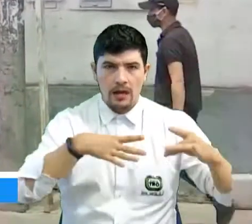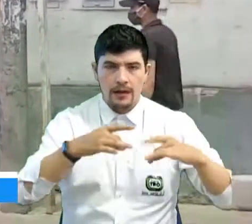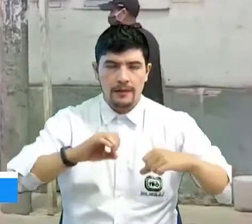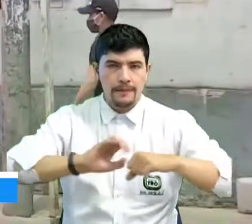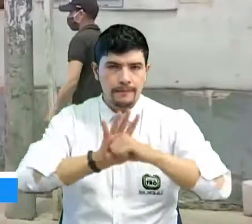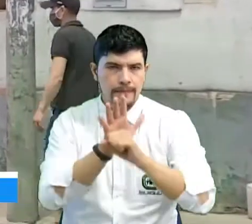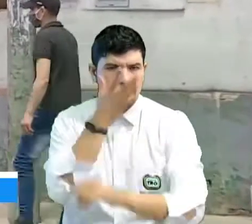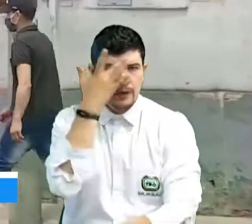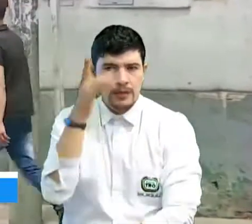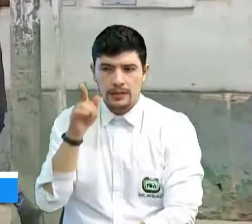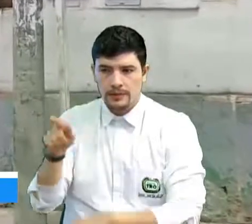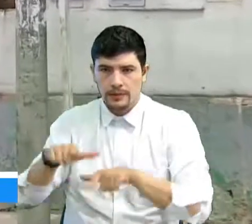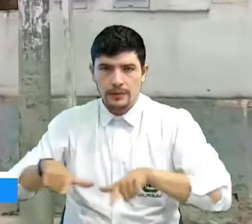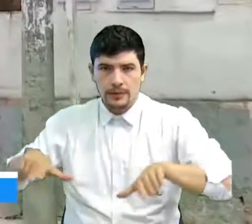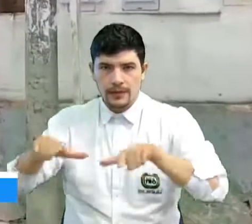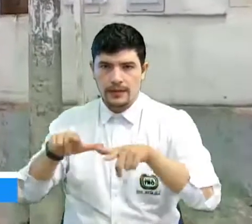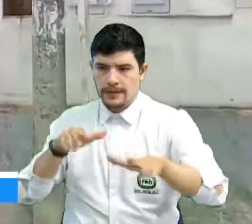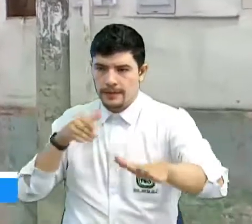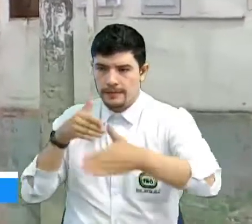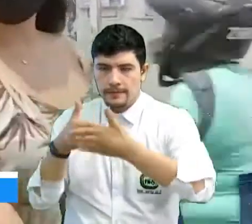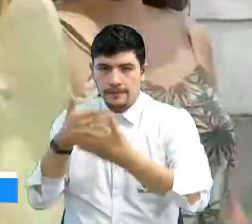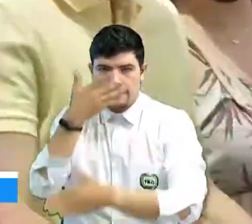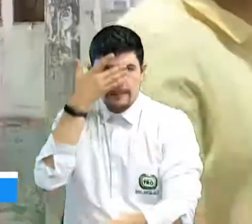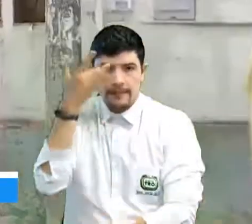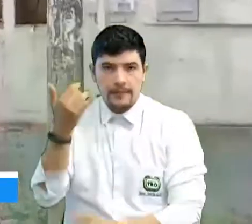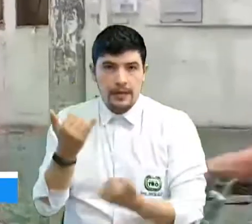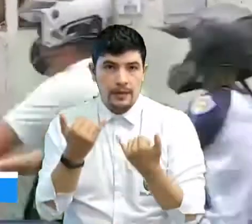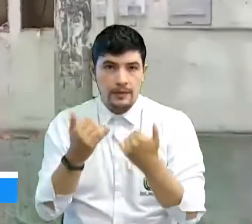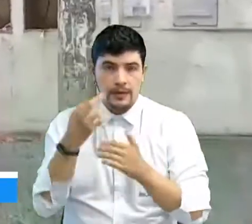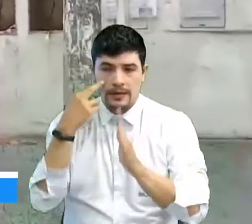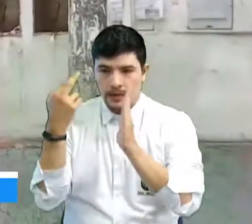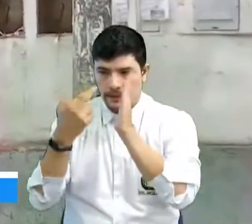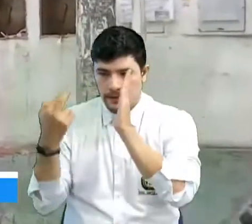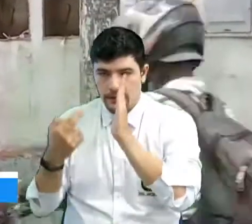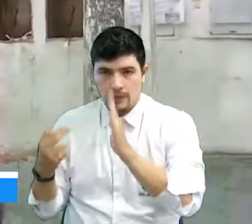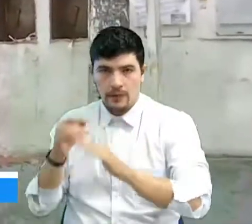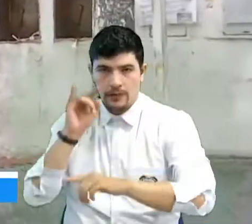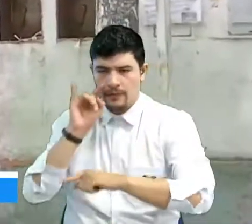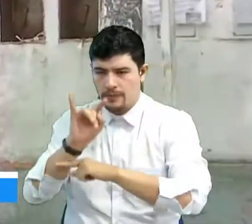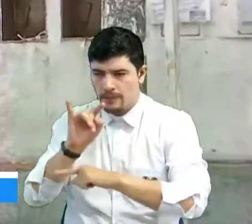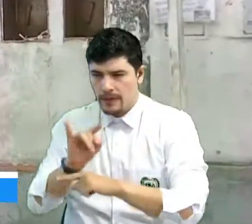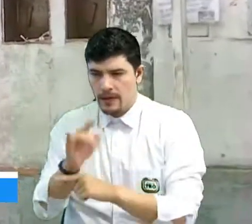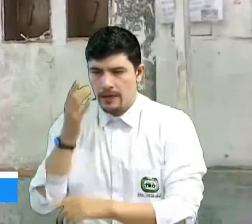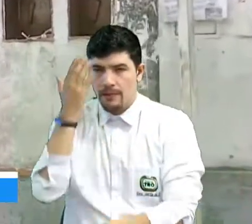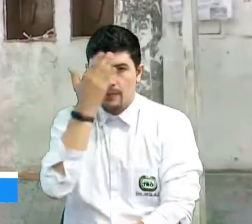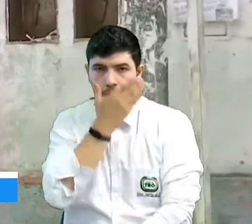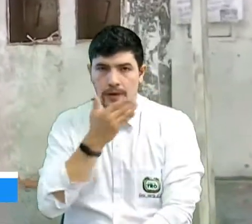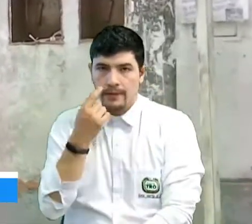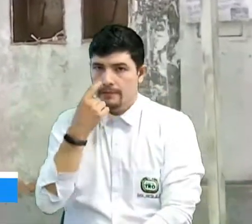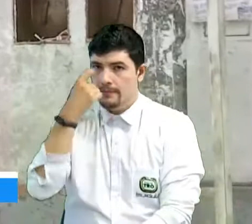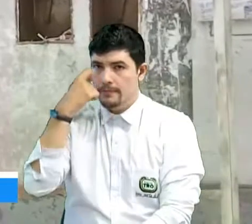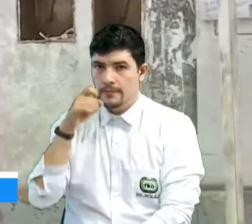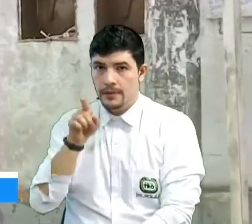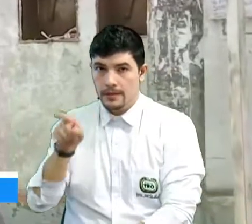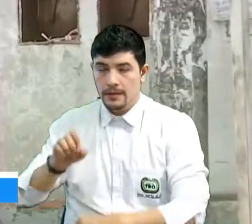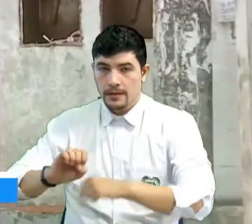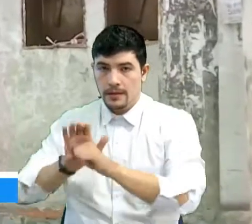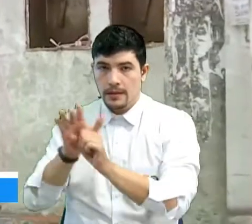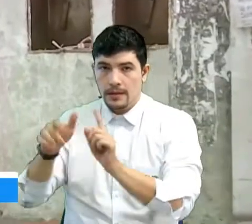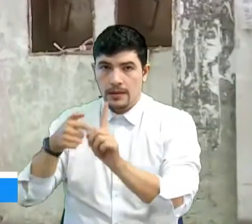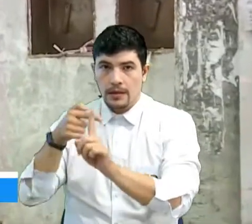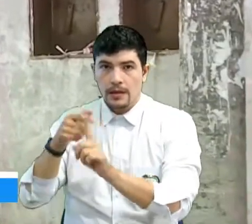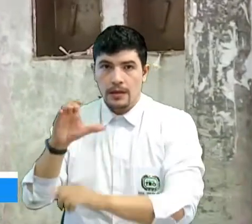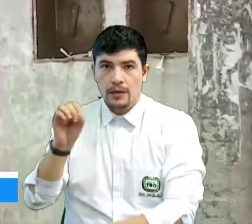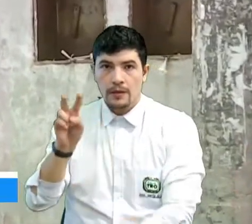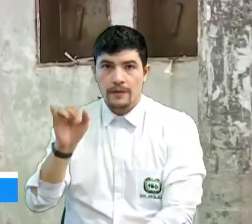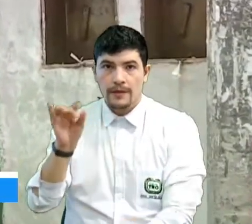qué se cierra esta plaza central? Pues la realización de algunos tamizajes y exámenes de COVID-19 dieron como